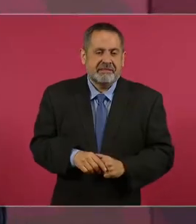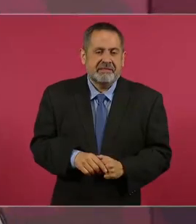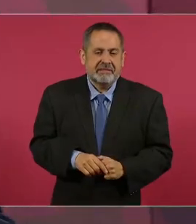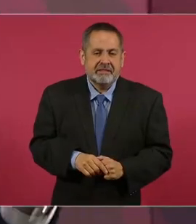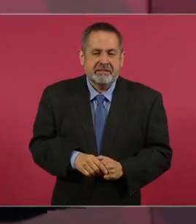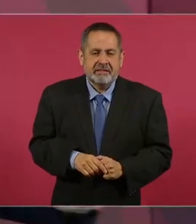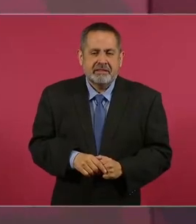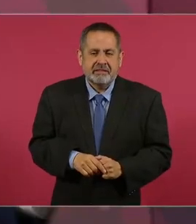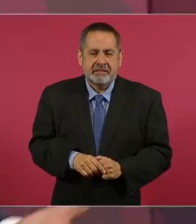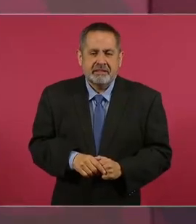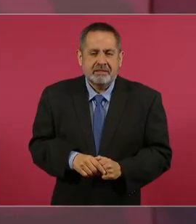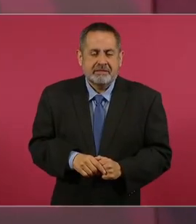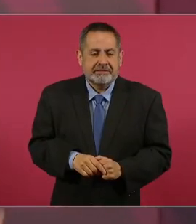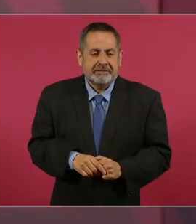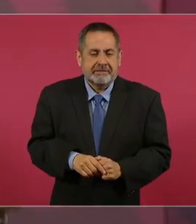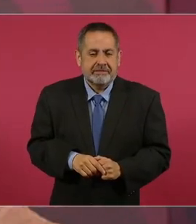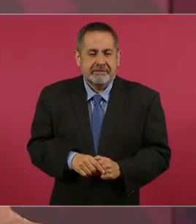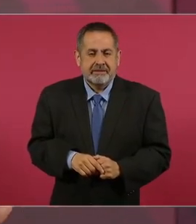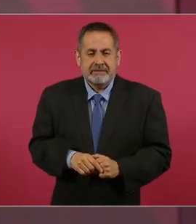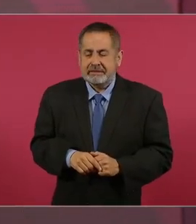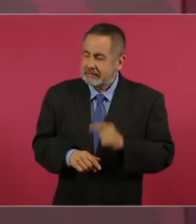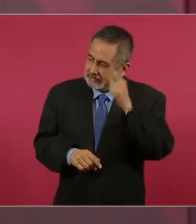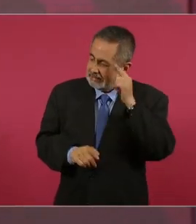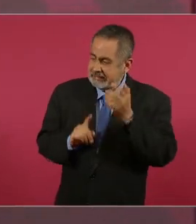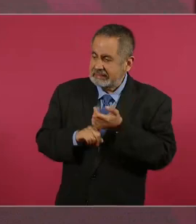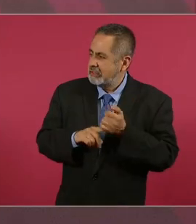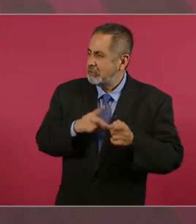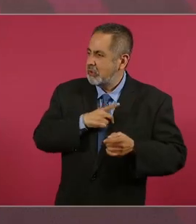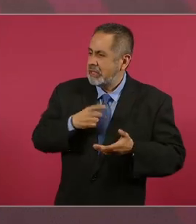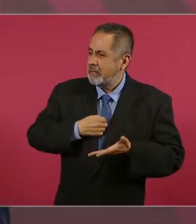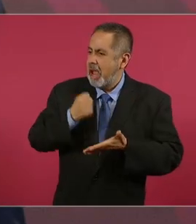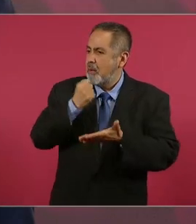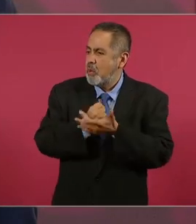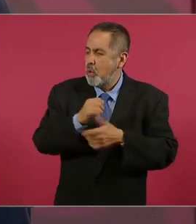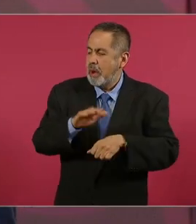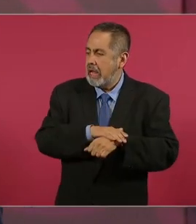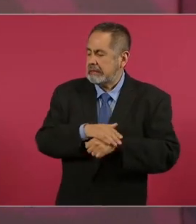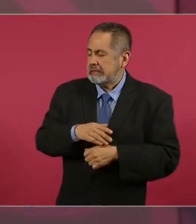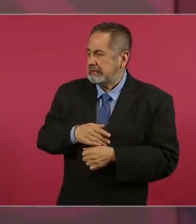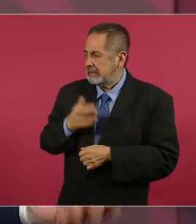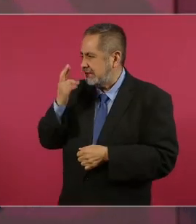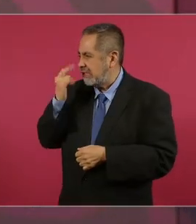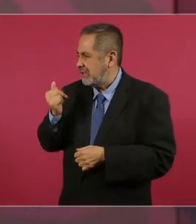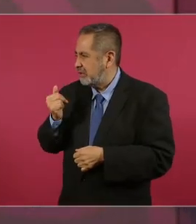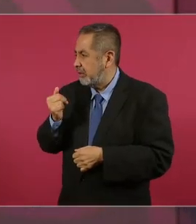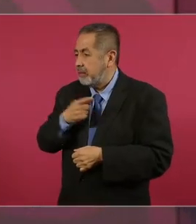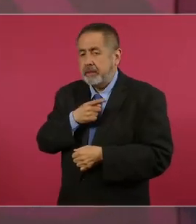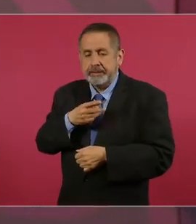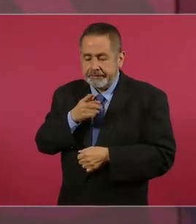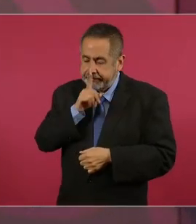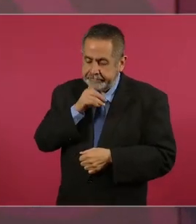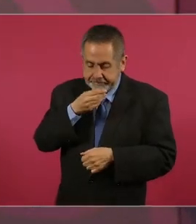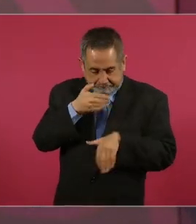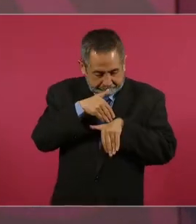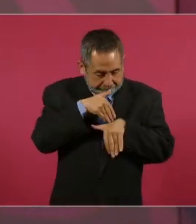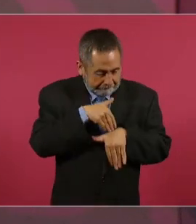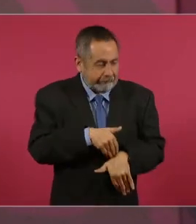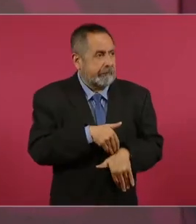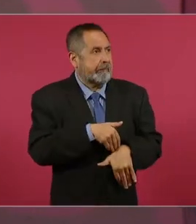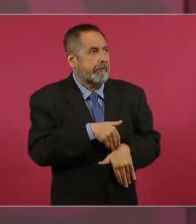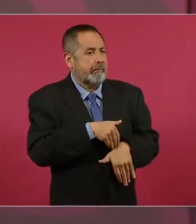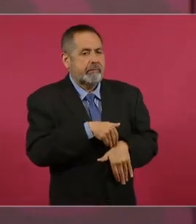de que no debían aprobar eso. pero yo creo que apenas estaba saliendo